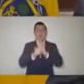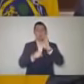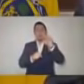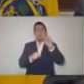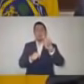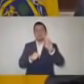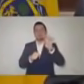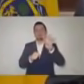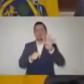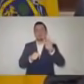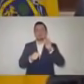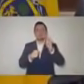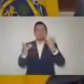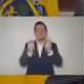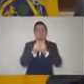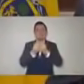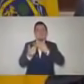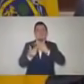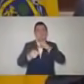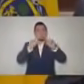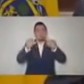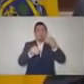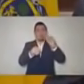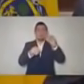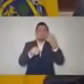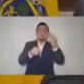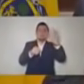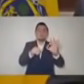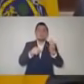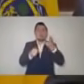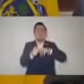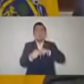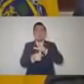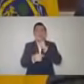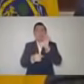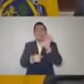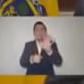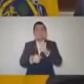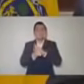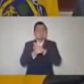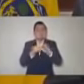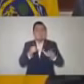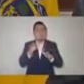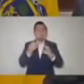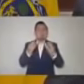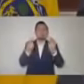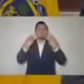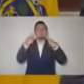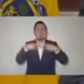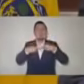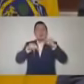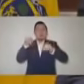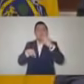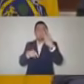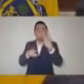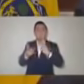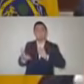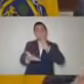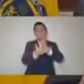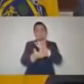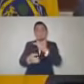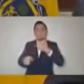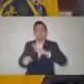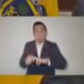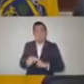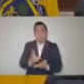alcanzado niveles del 80 por ciento de ocupación en algunos hospitales esta semana tres de cada diez casos activos van al hospital cuando